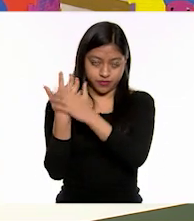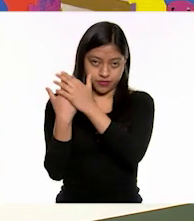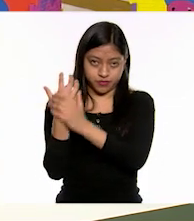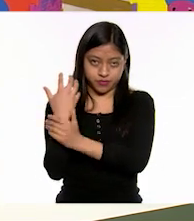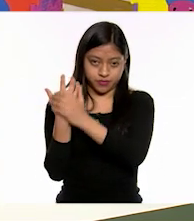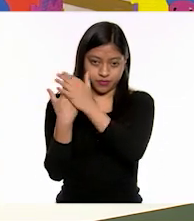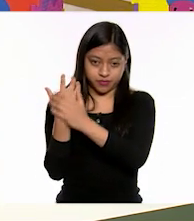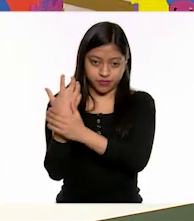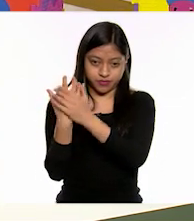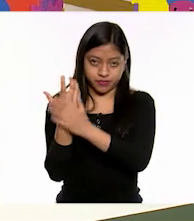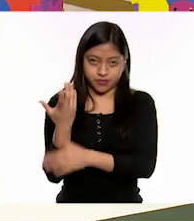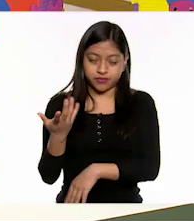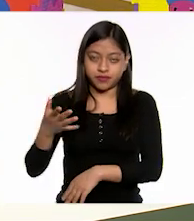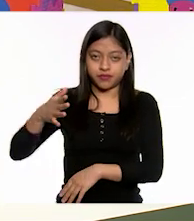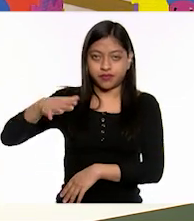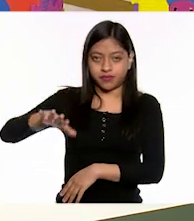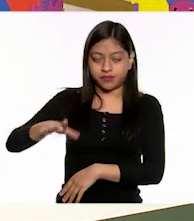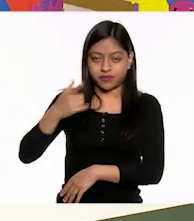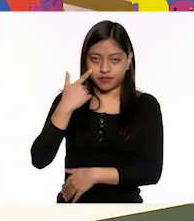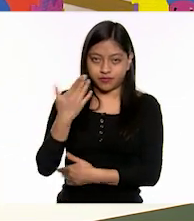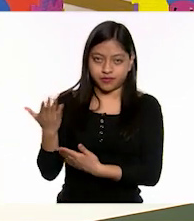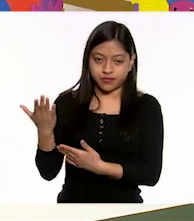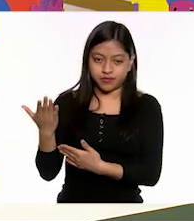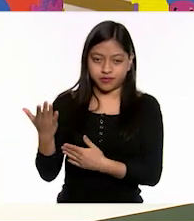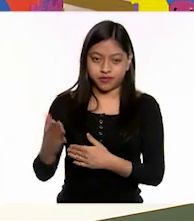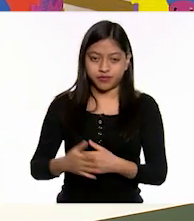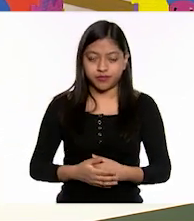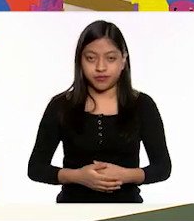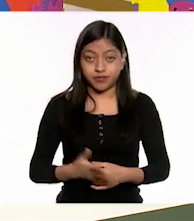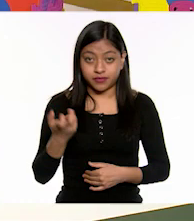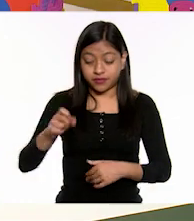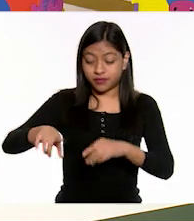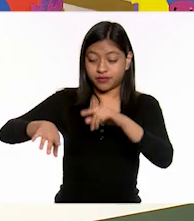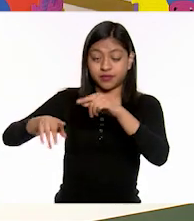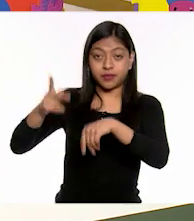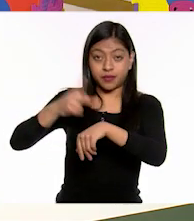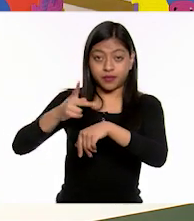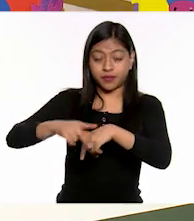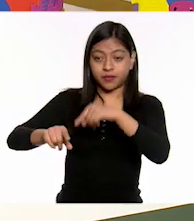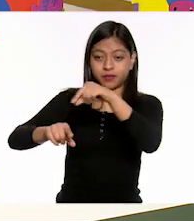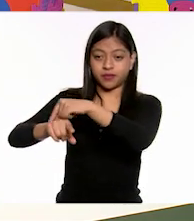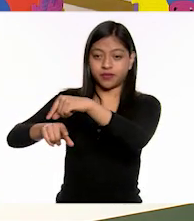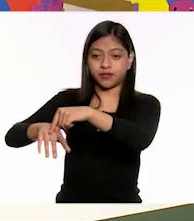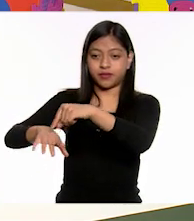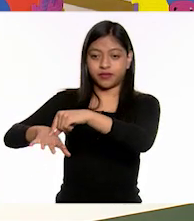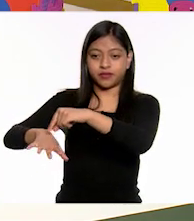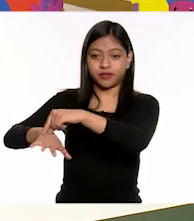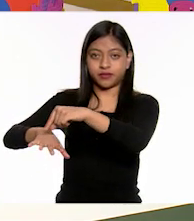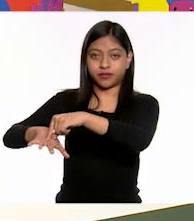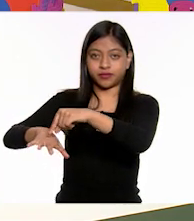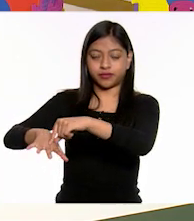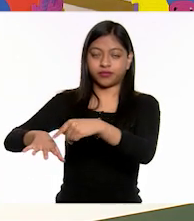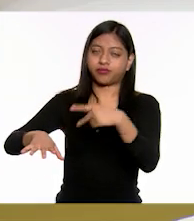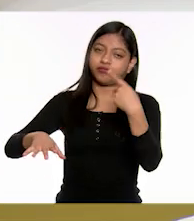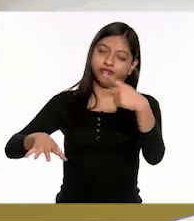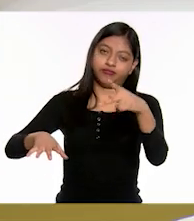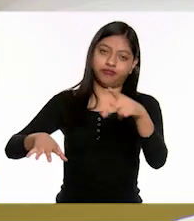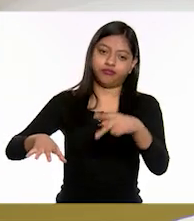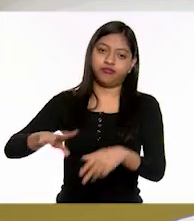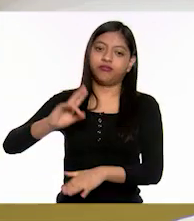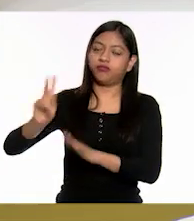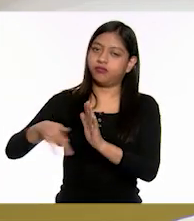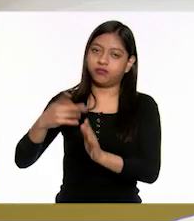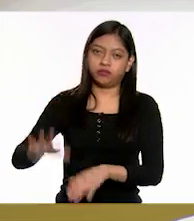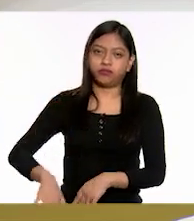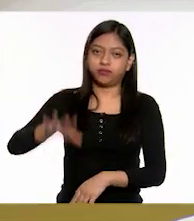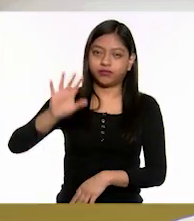la mano lo volteas y esas piedras que no son tuyas pero las vuelves a lanzar al aire y